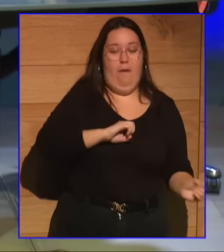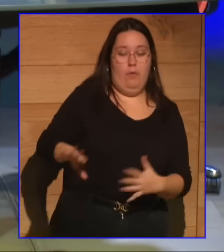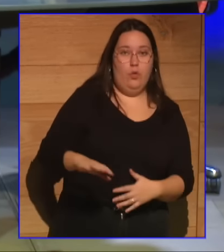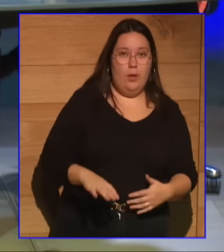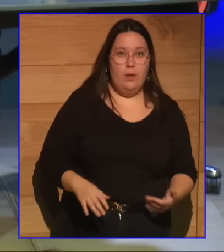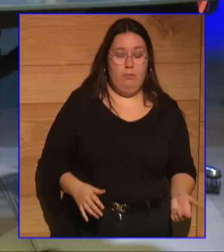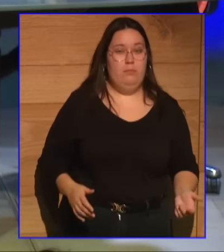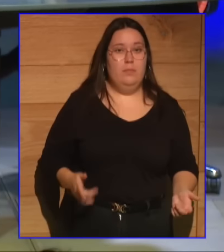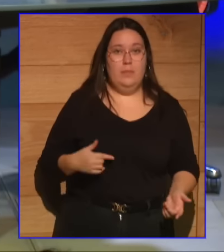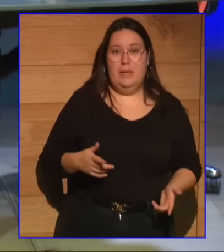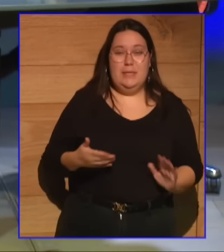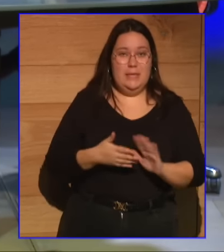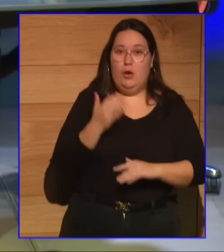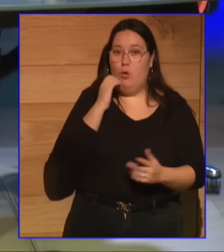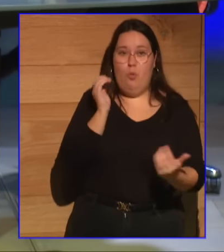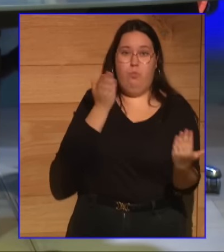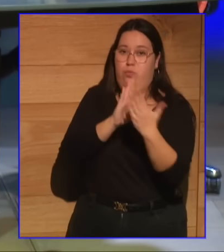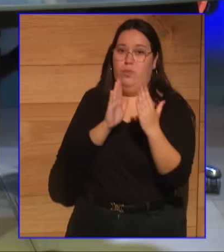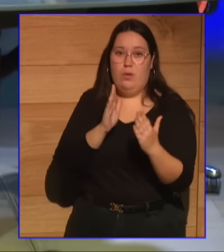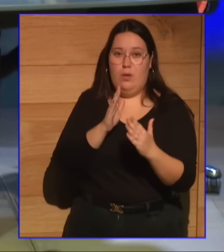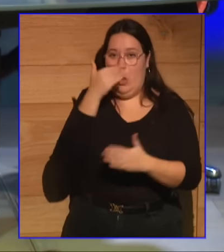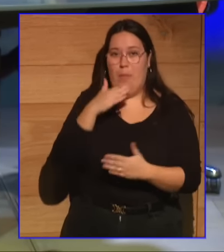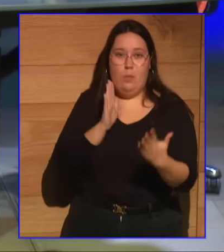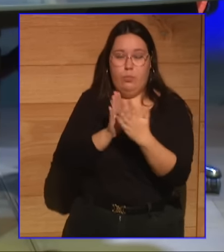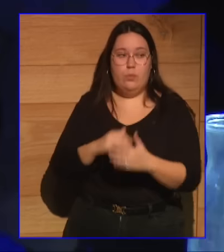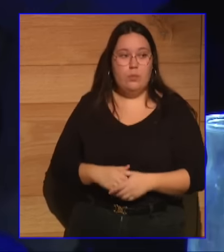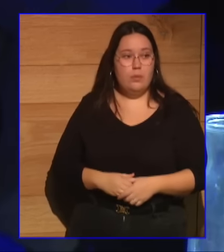que es un ajuste de cuenta. Y dejando a la gente inerme.